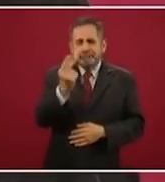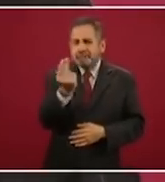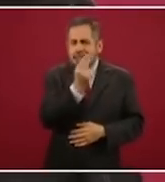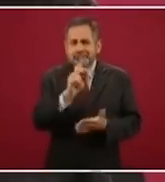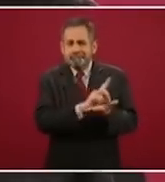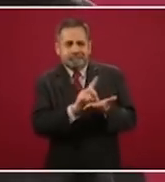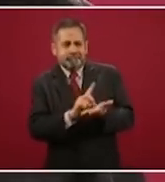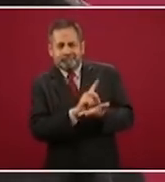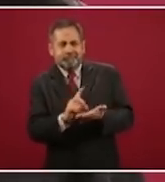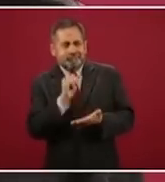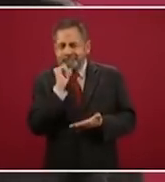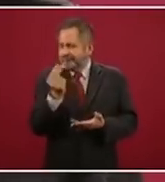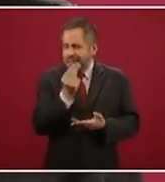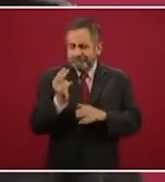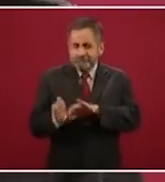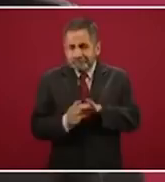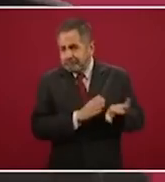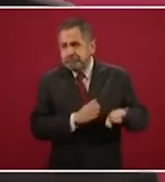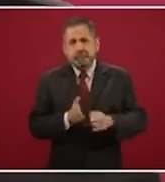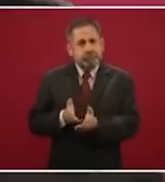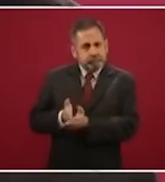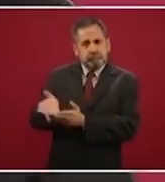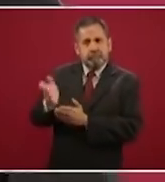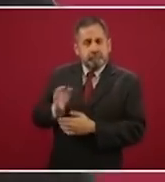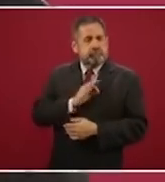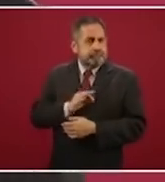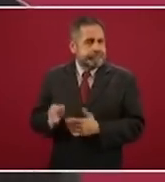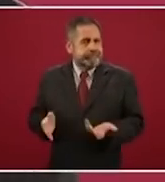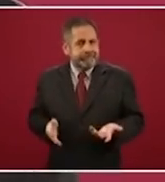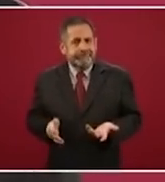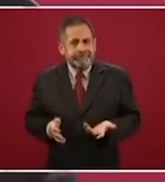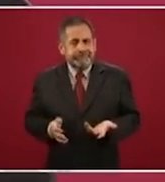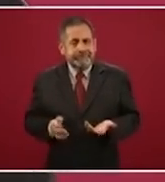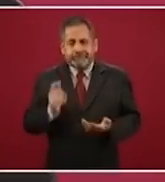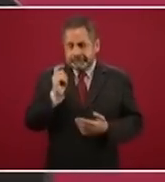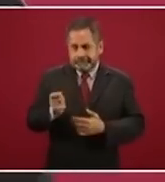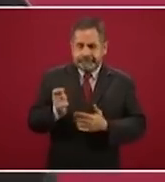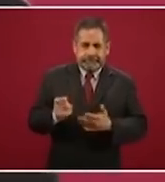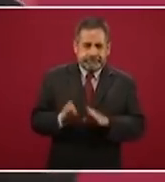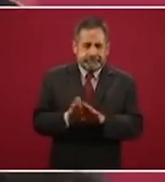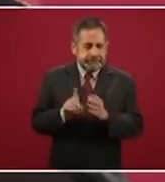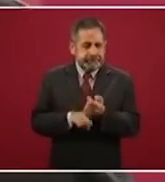las drogas, pues llega el momento de